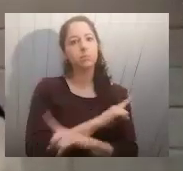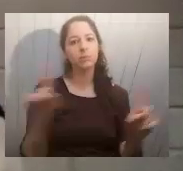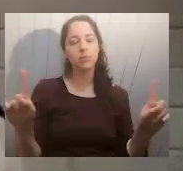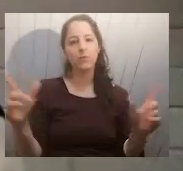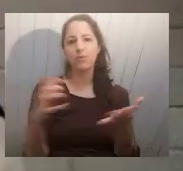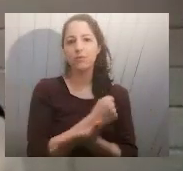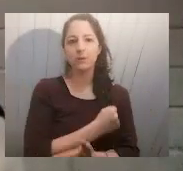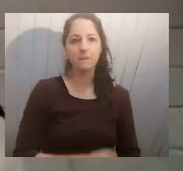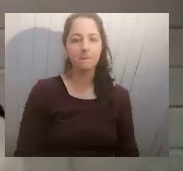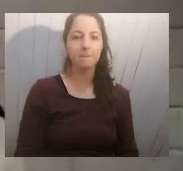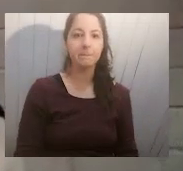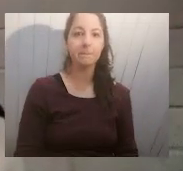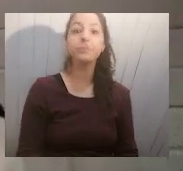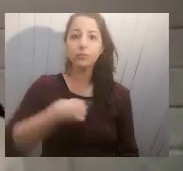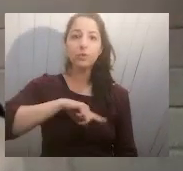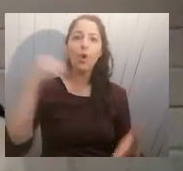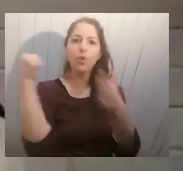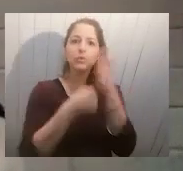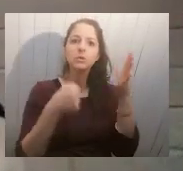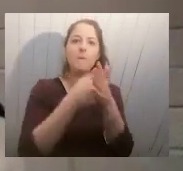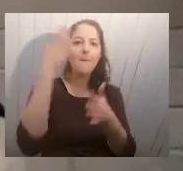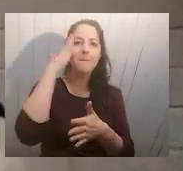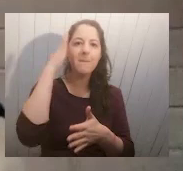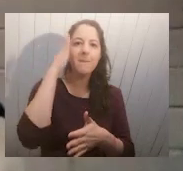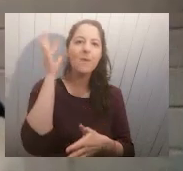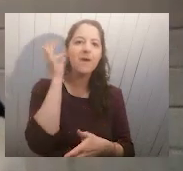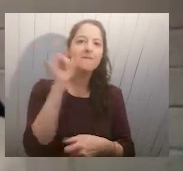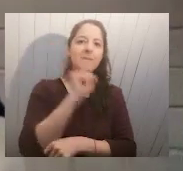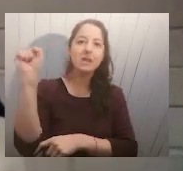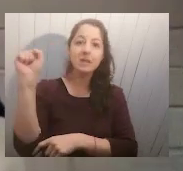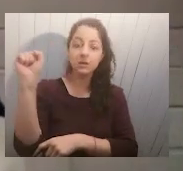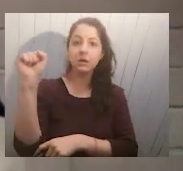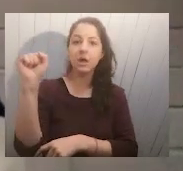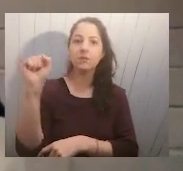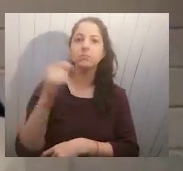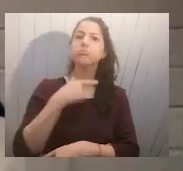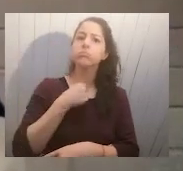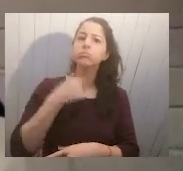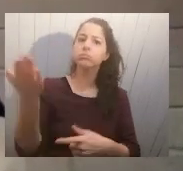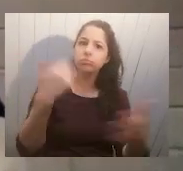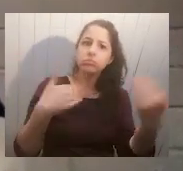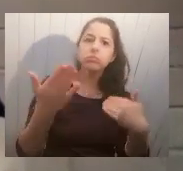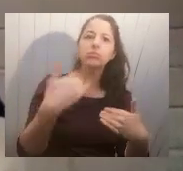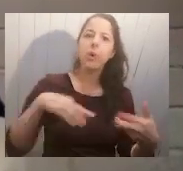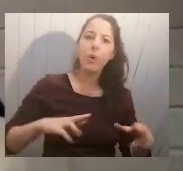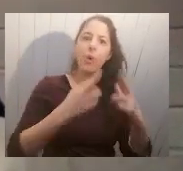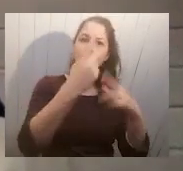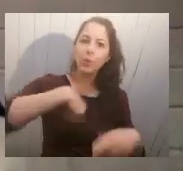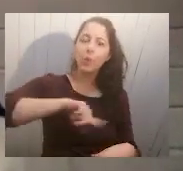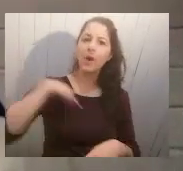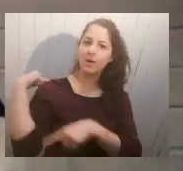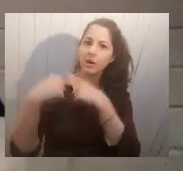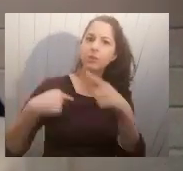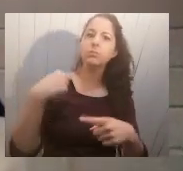Luchamos por la memoria feminista. Nos convocamos a escribir nuestra propia historia, porque quienes primero saltaron el torniquete fueron